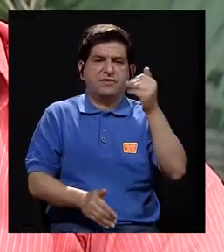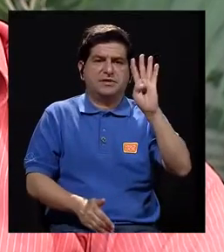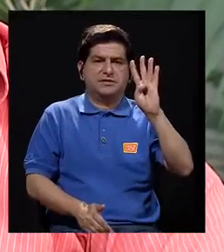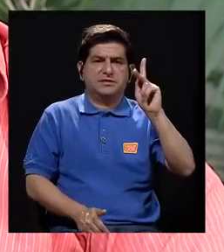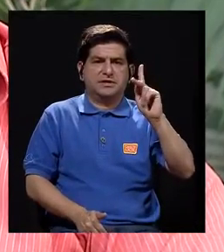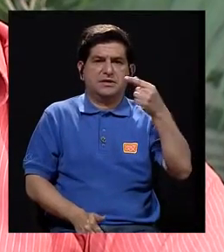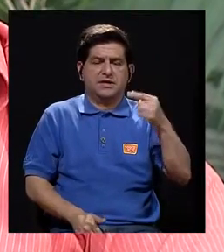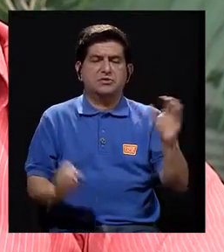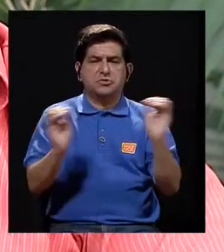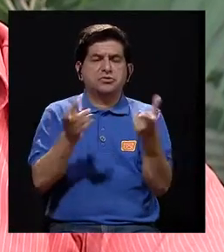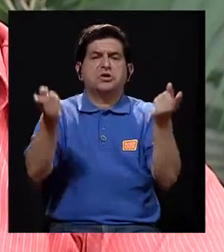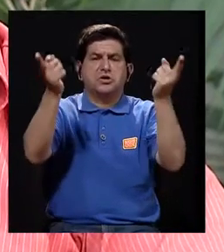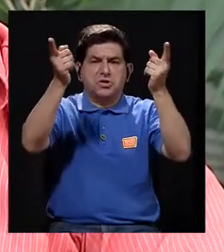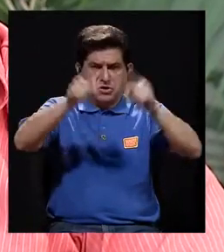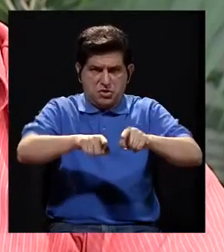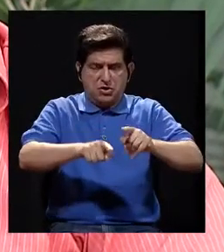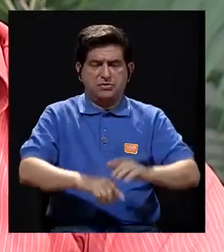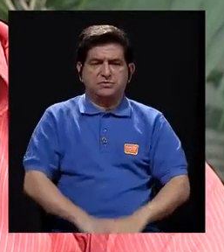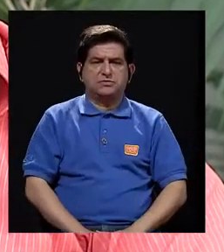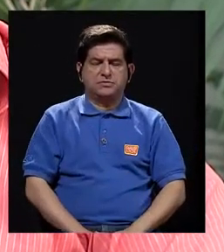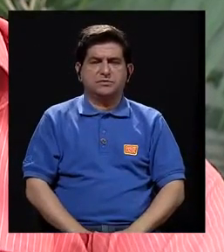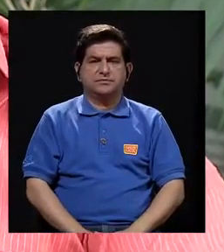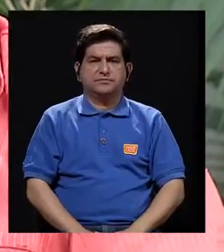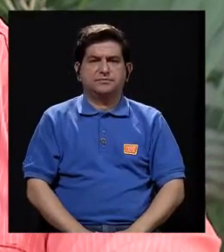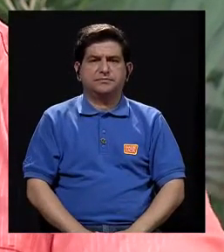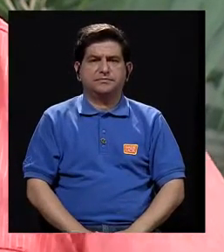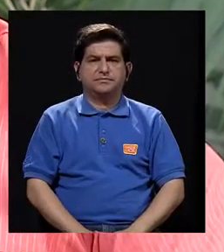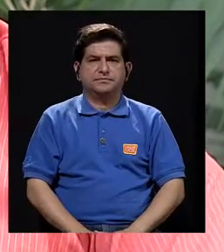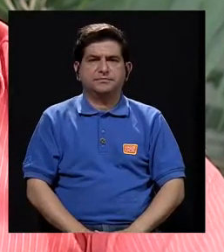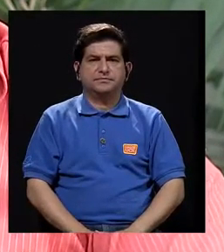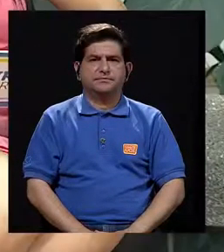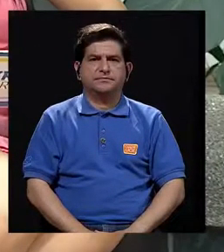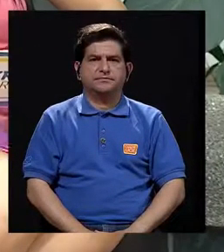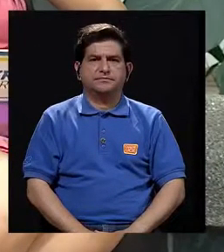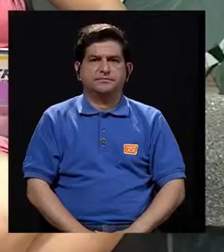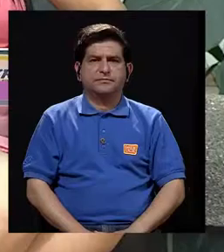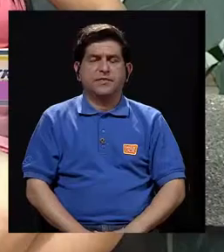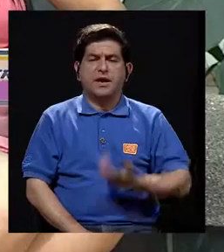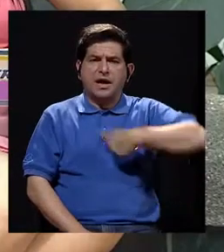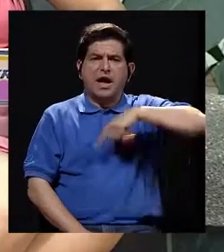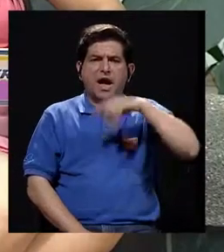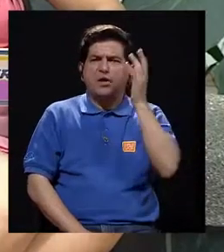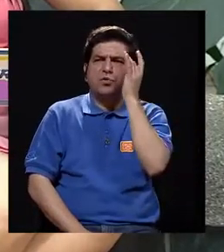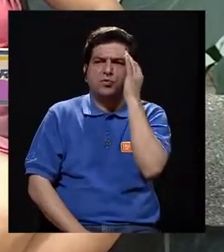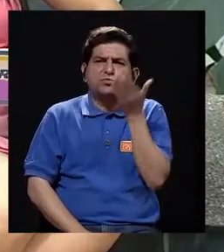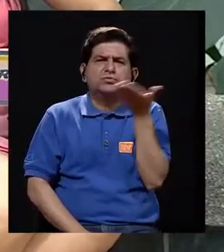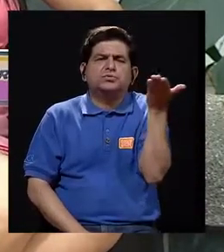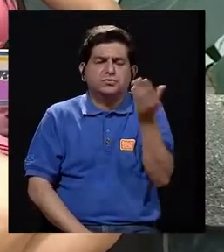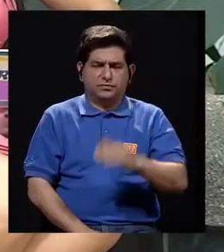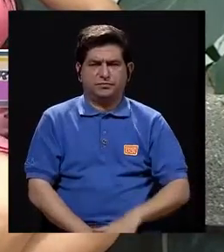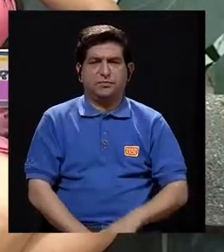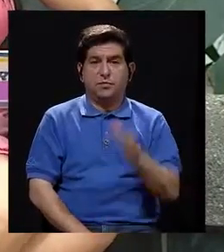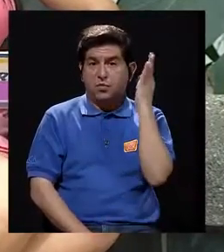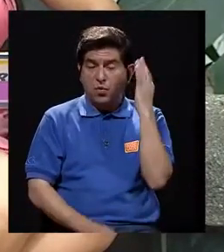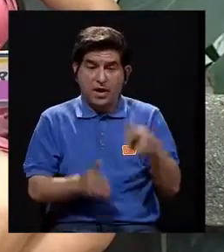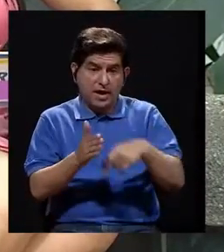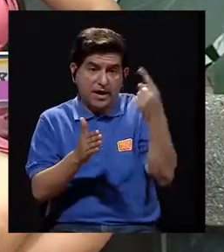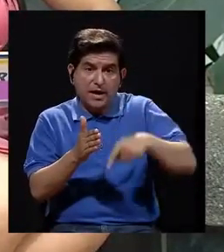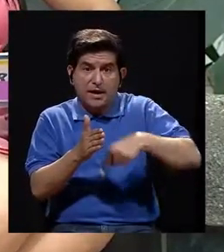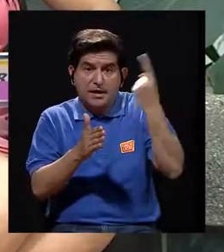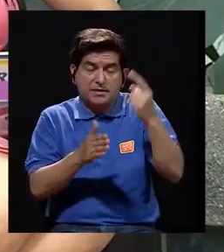14 kilos y no llega a ninguna situación de riesgo. ¿Qué es lo que nos preocupa? Bueno, que hay señoras